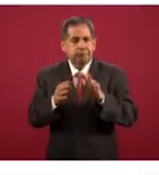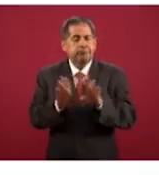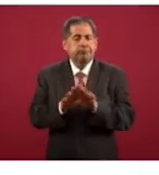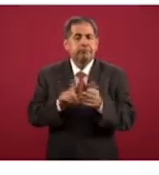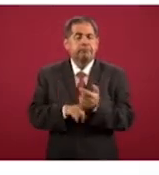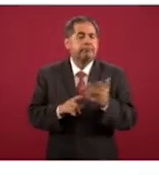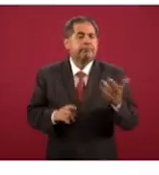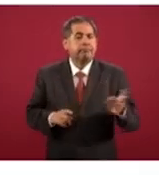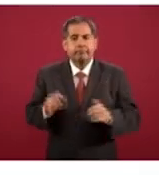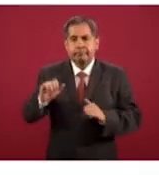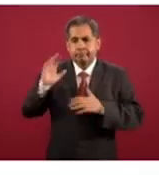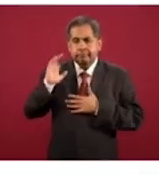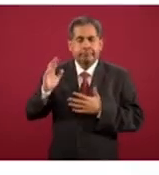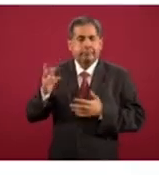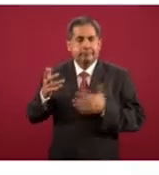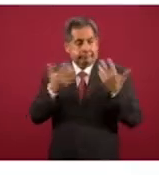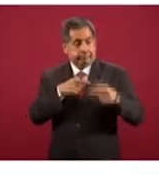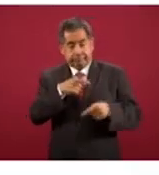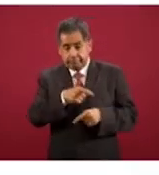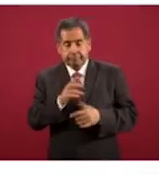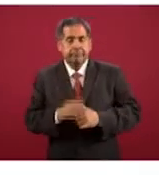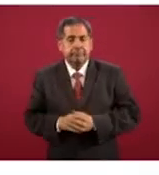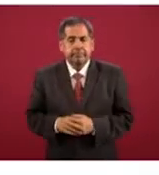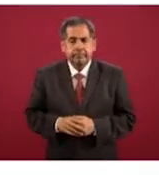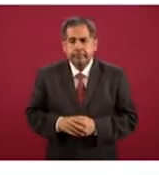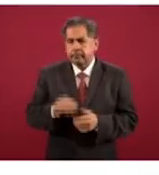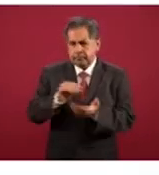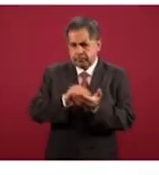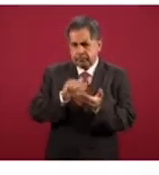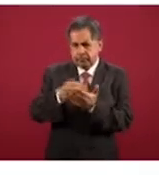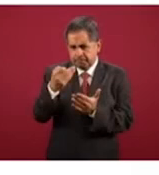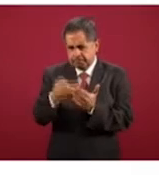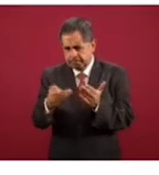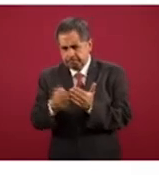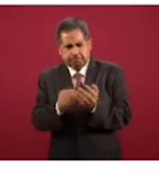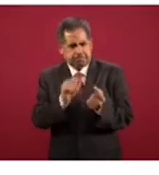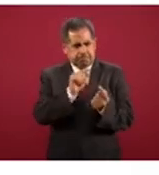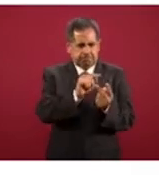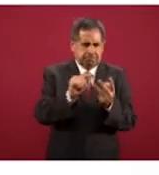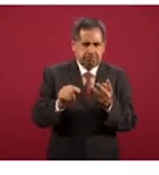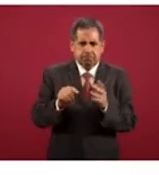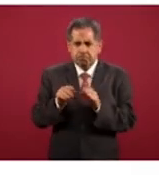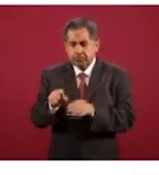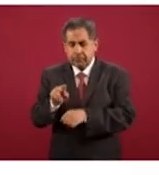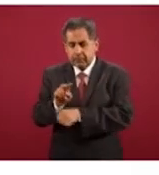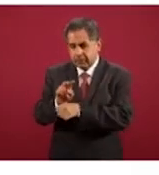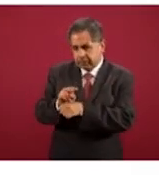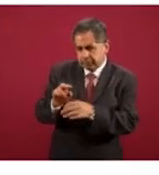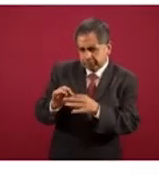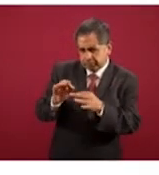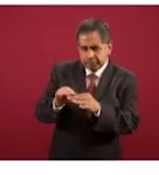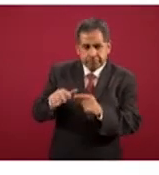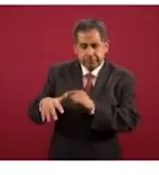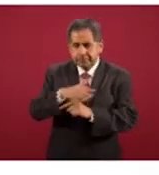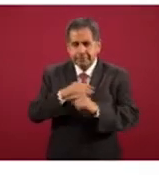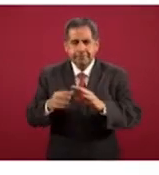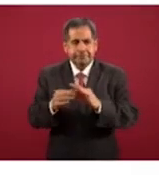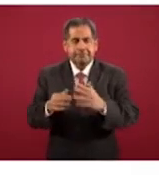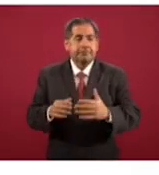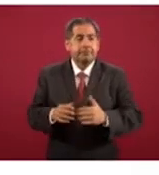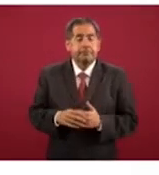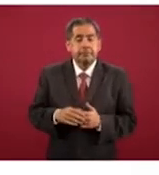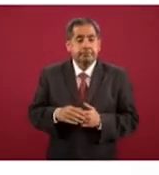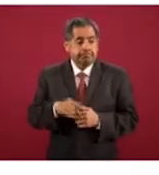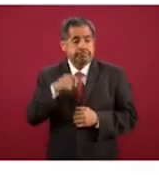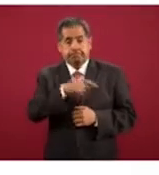se comprometió la empresa. Nos quedan algunas cuestiones en cuanto a monitoreos ambientales que debe llevar a cabo la